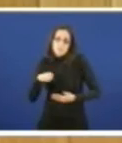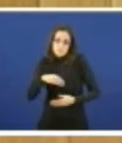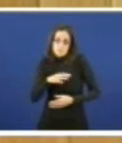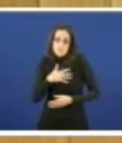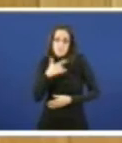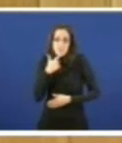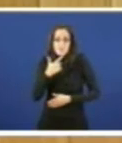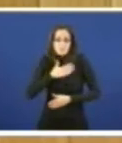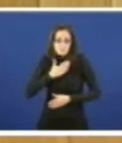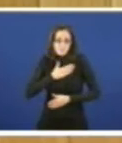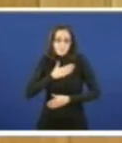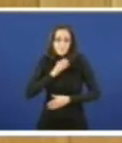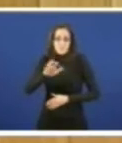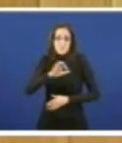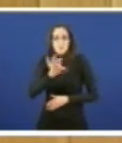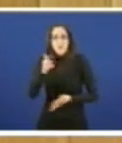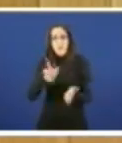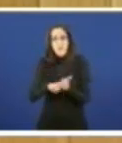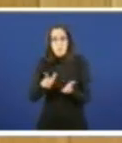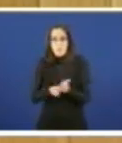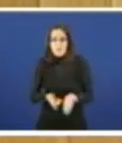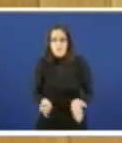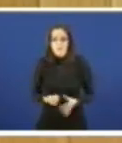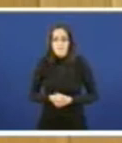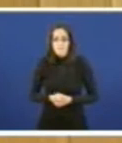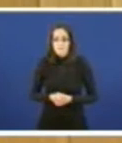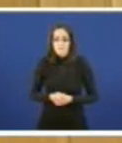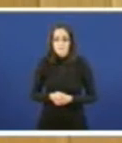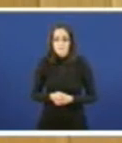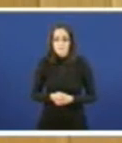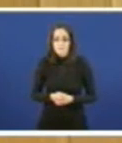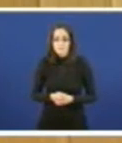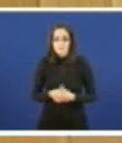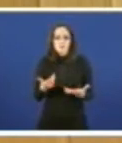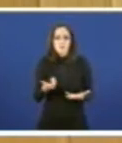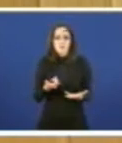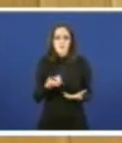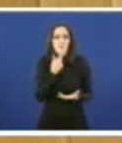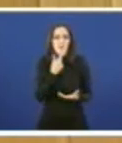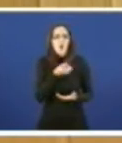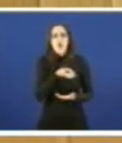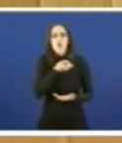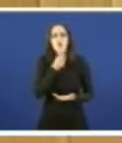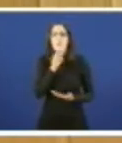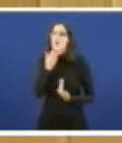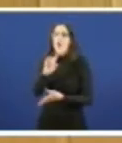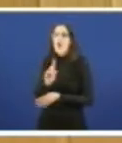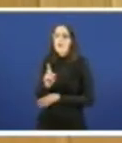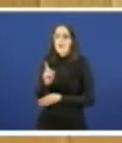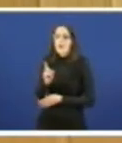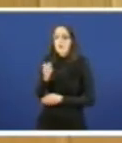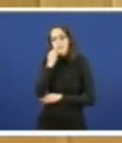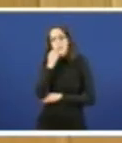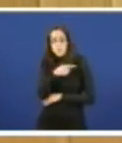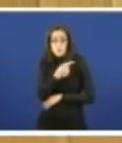lingua e dunha cultura. Como non van a honrar a Rosalía, pregúntase